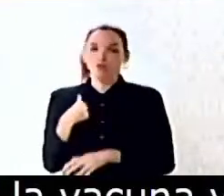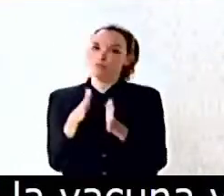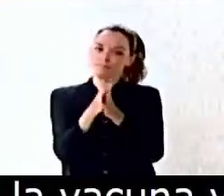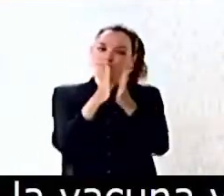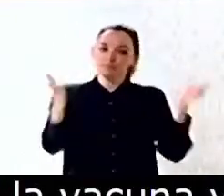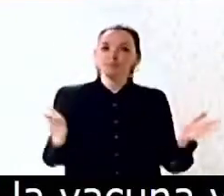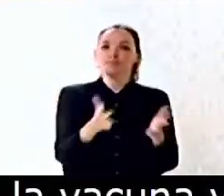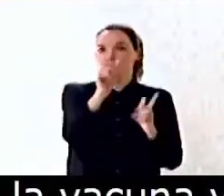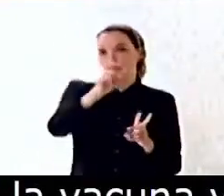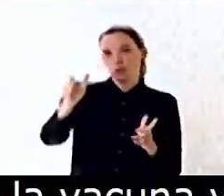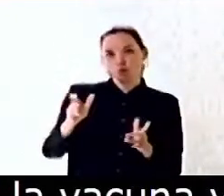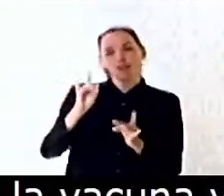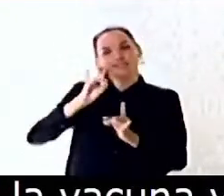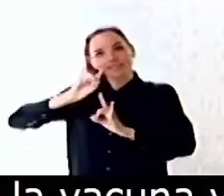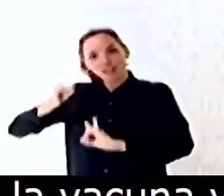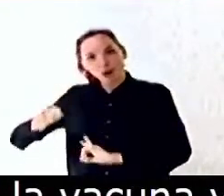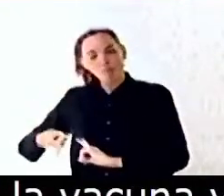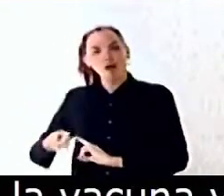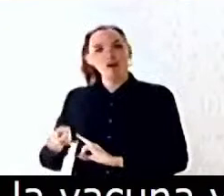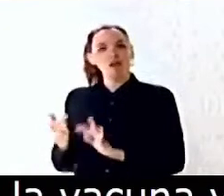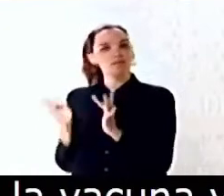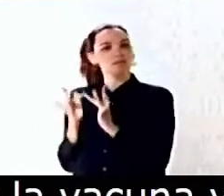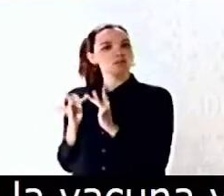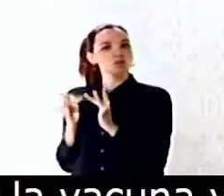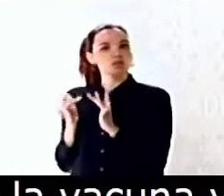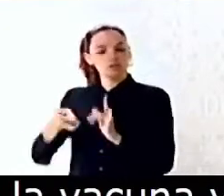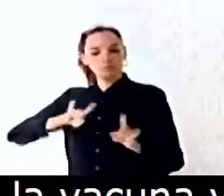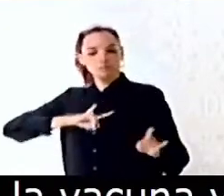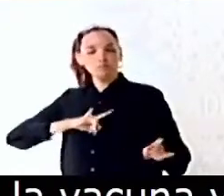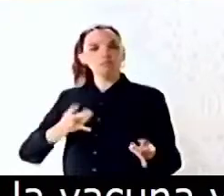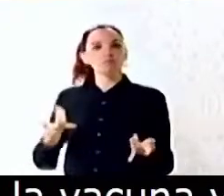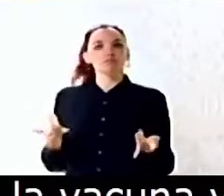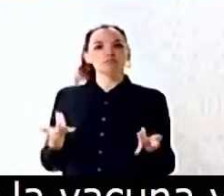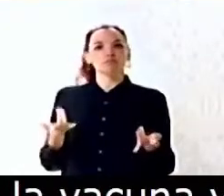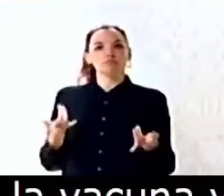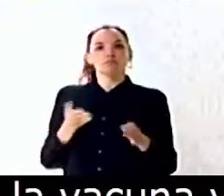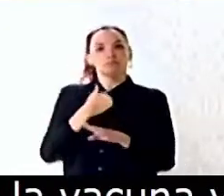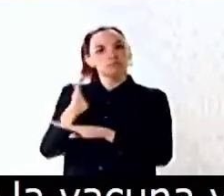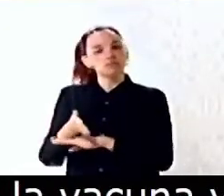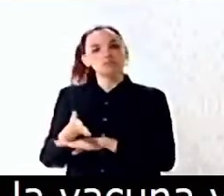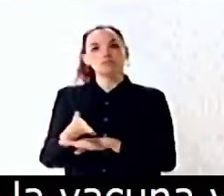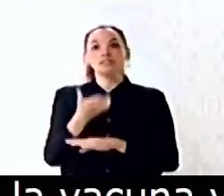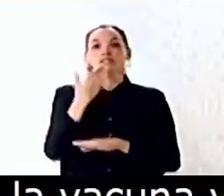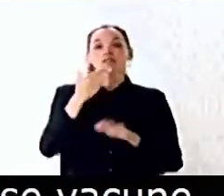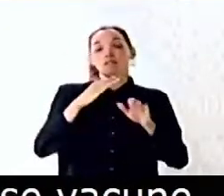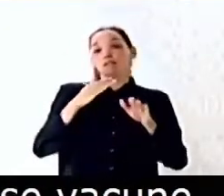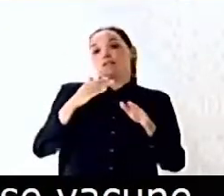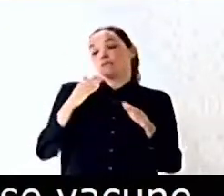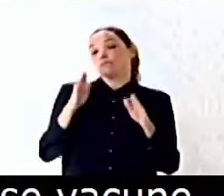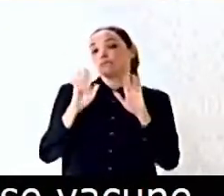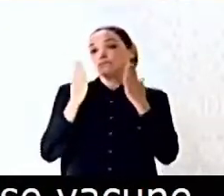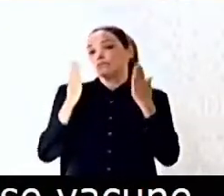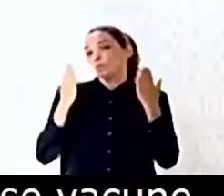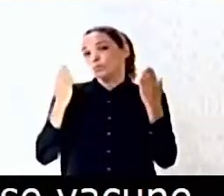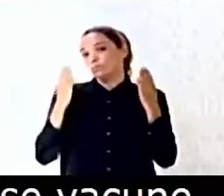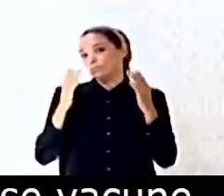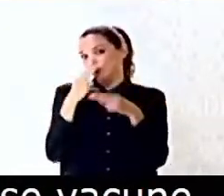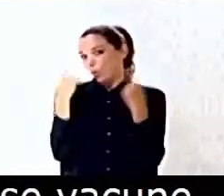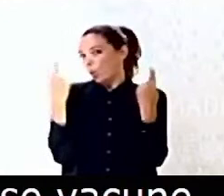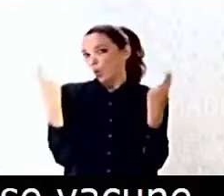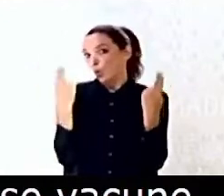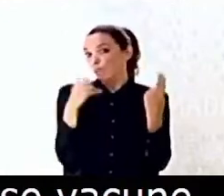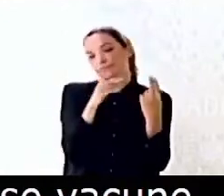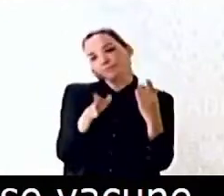haga, a que llame por teléfono, a que se ponga en contacto con nosotros, a que acuda a los llamamientos abiertos que hacemos habitualmente,